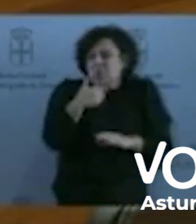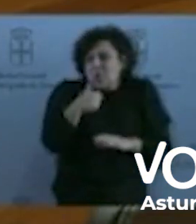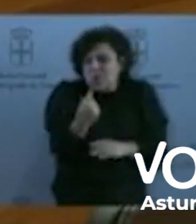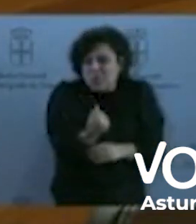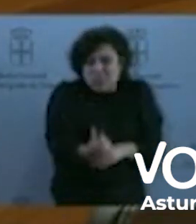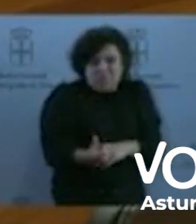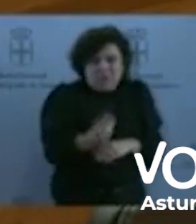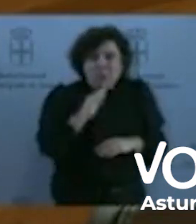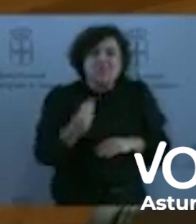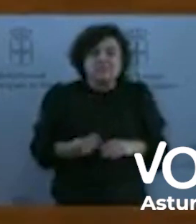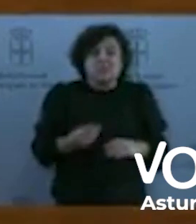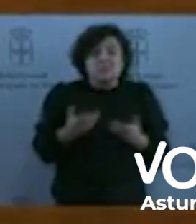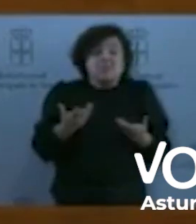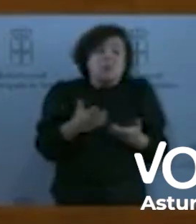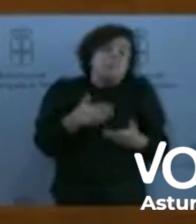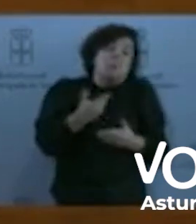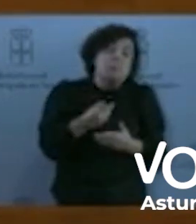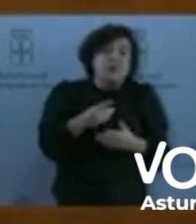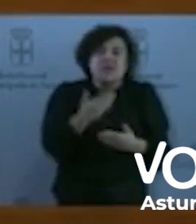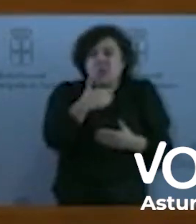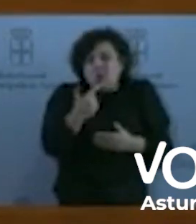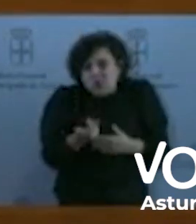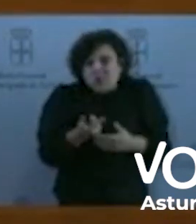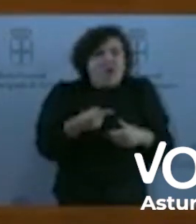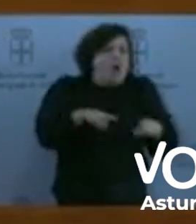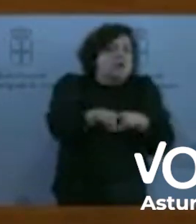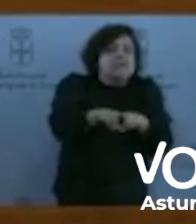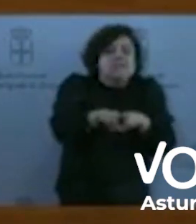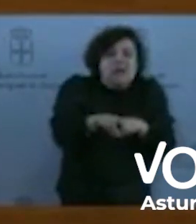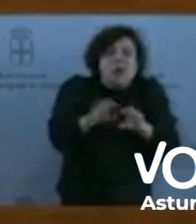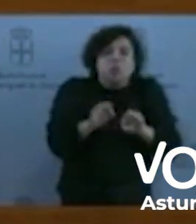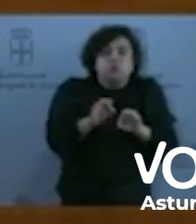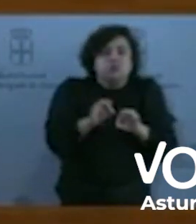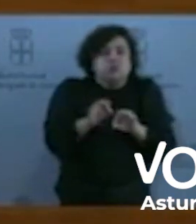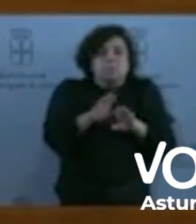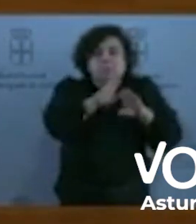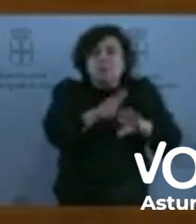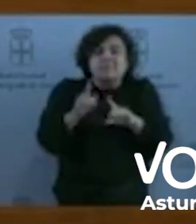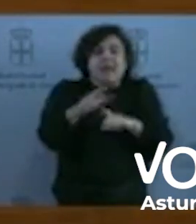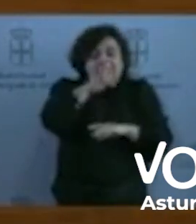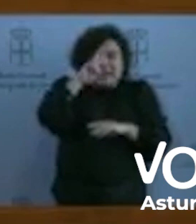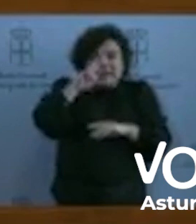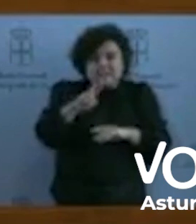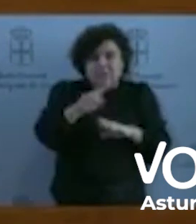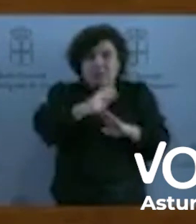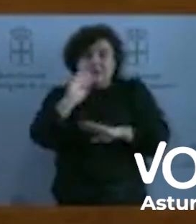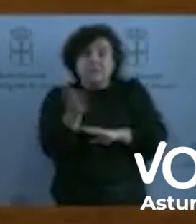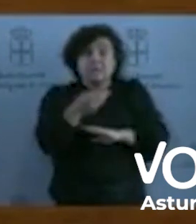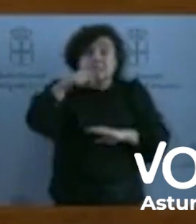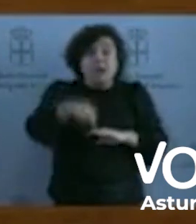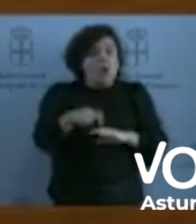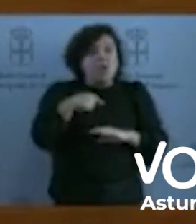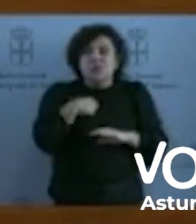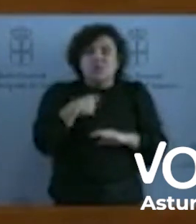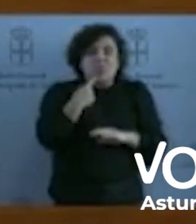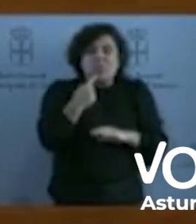incluso criticarse la confesión desde el respeto. Pero hoy se extiende una visión totalitaria que niega el derecho a la expresión pública de las creencias del individuo y que